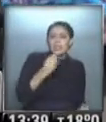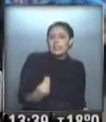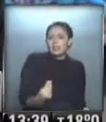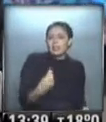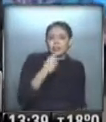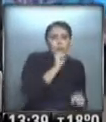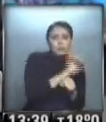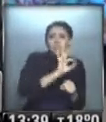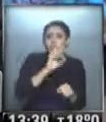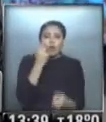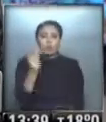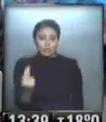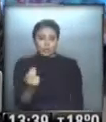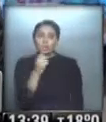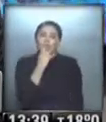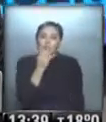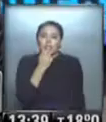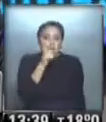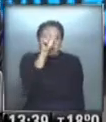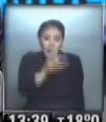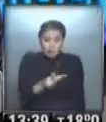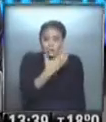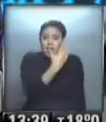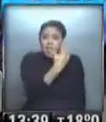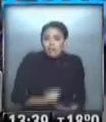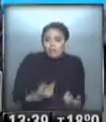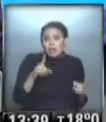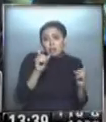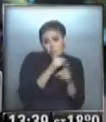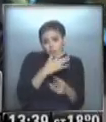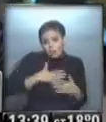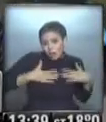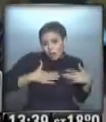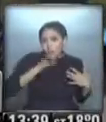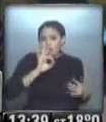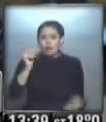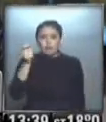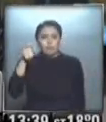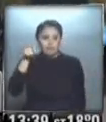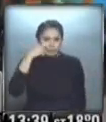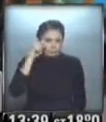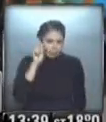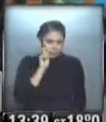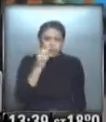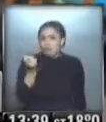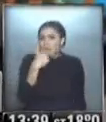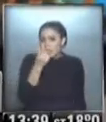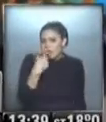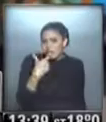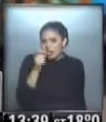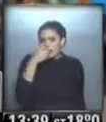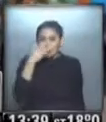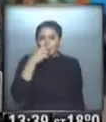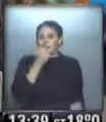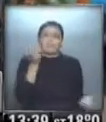decir si una persona está cursando un aborto y tiene problemas de salud o lo mismo ingirió cocaína pastilla de cocaína para